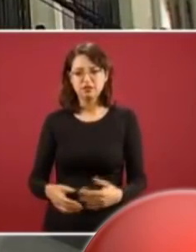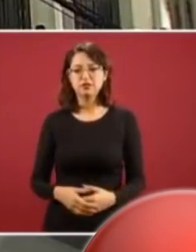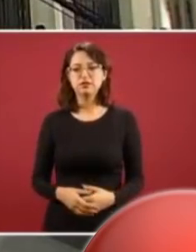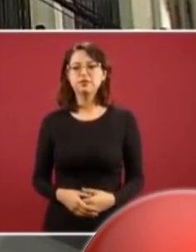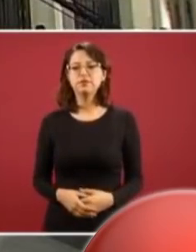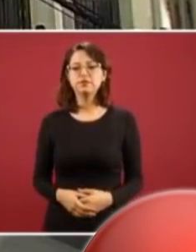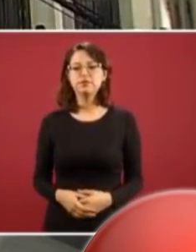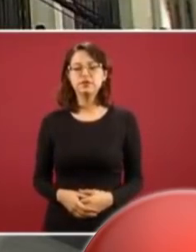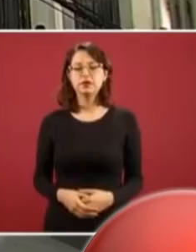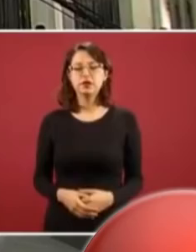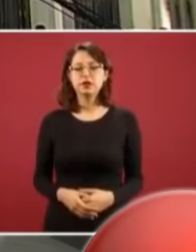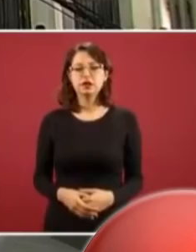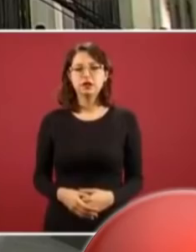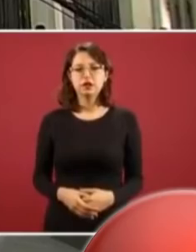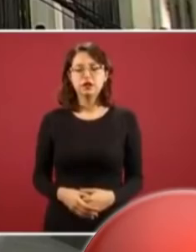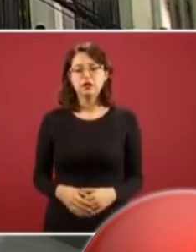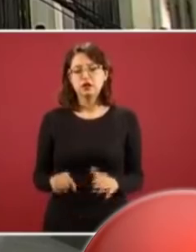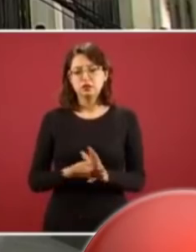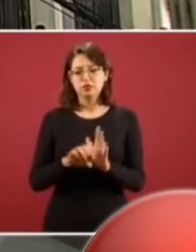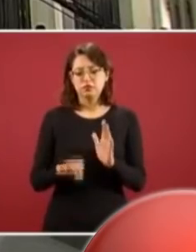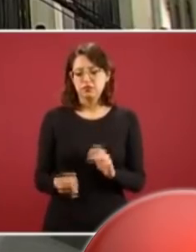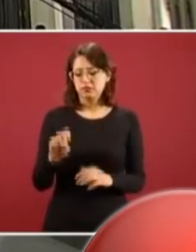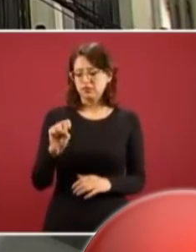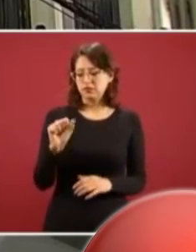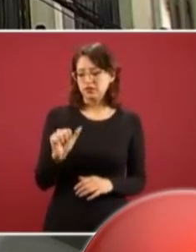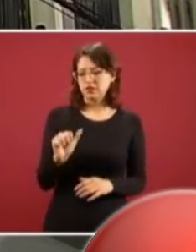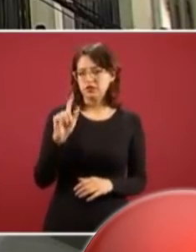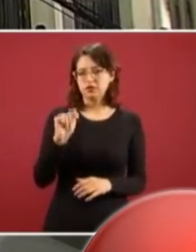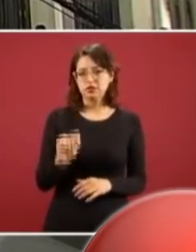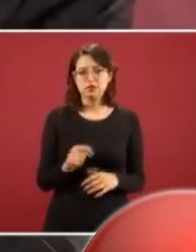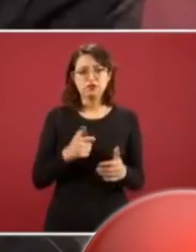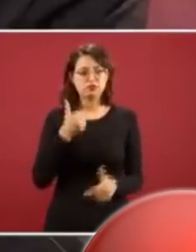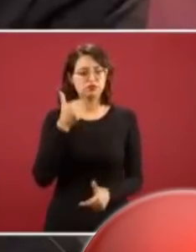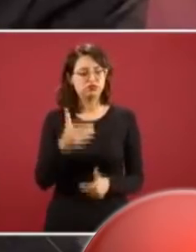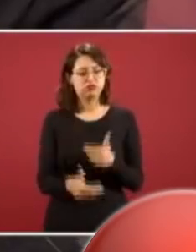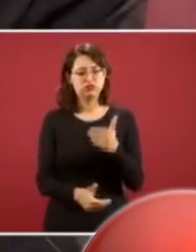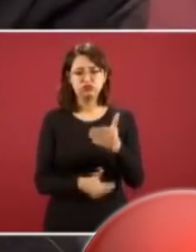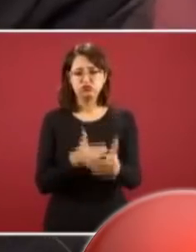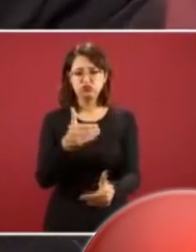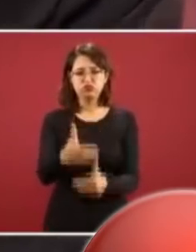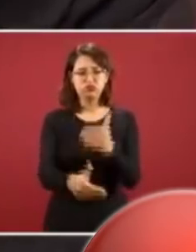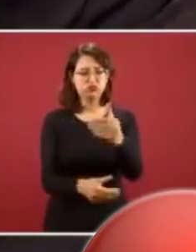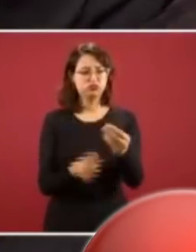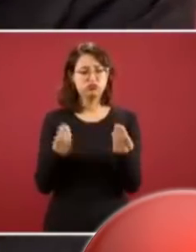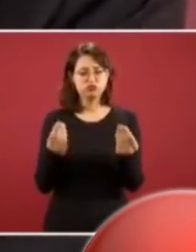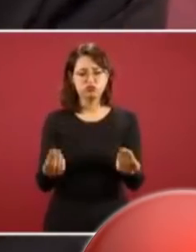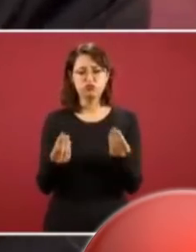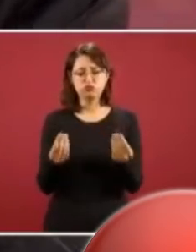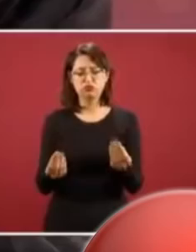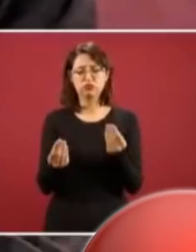SAT se ha avanzado muchísimo. Yo